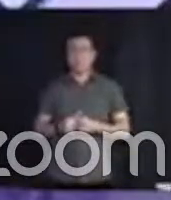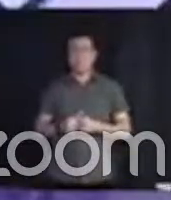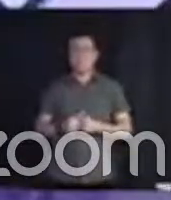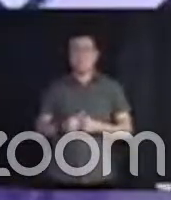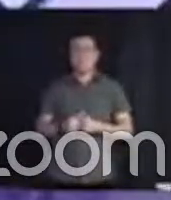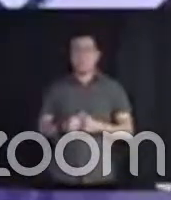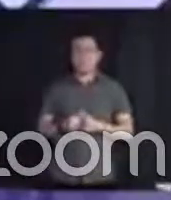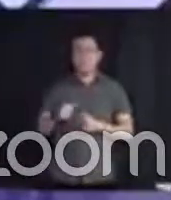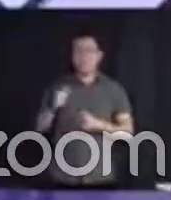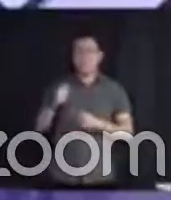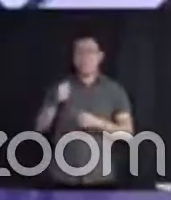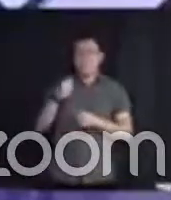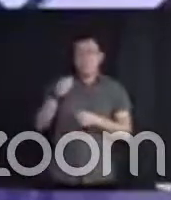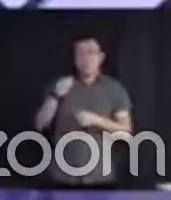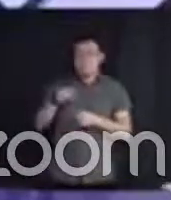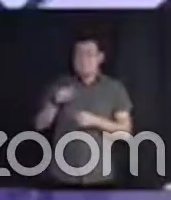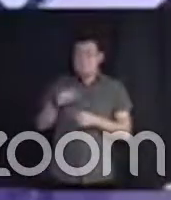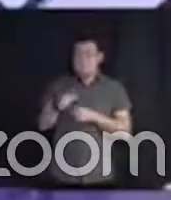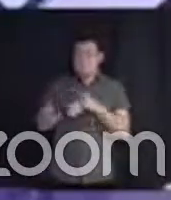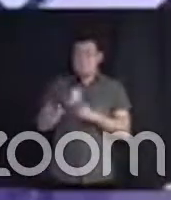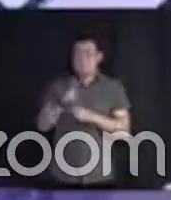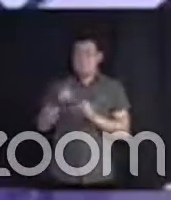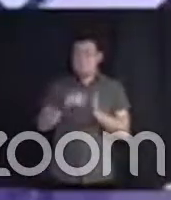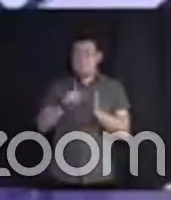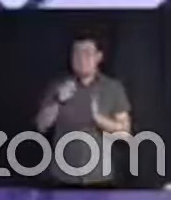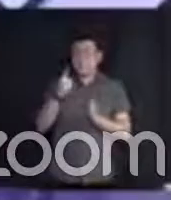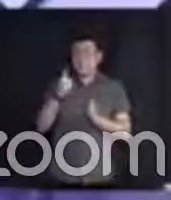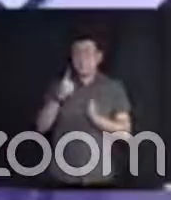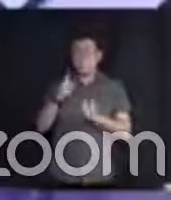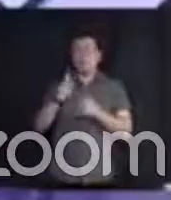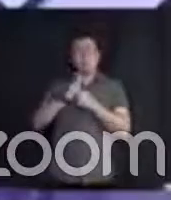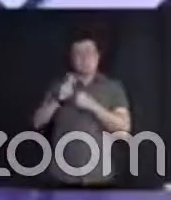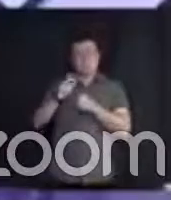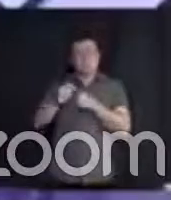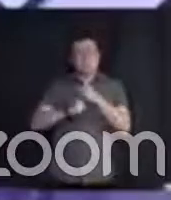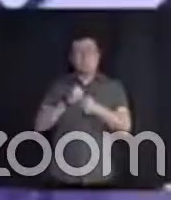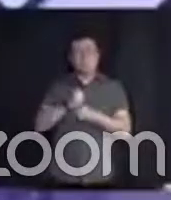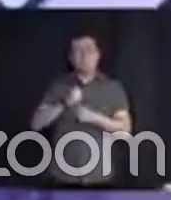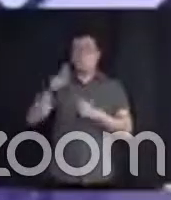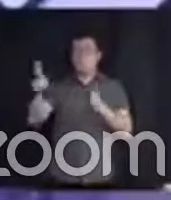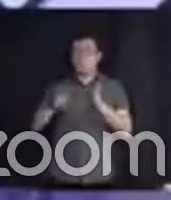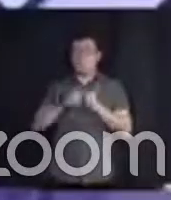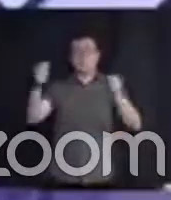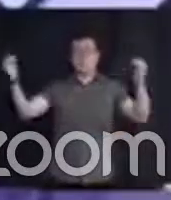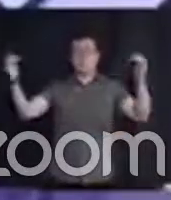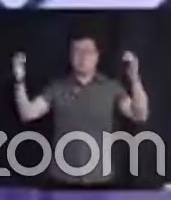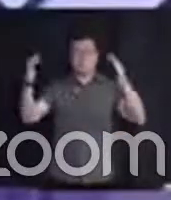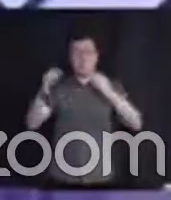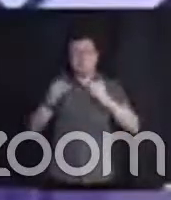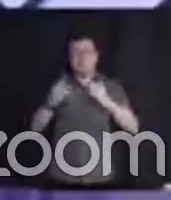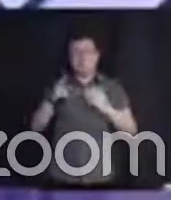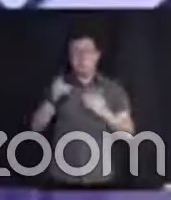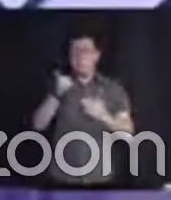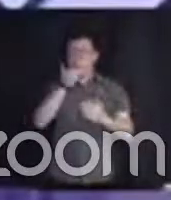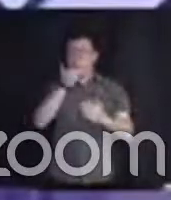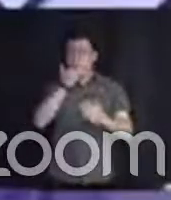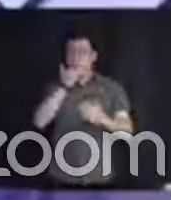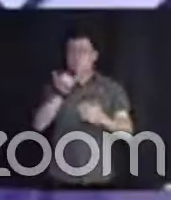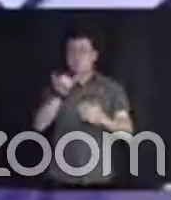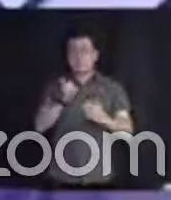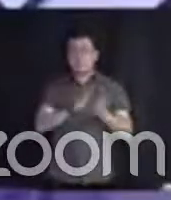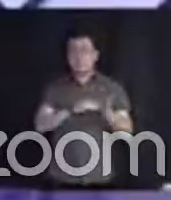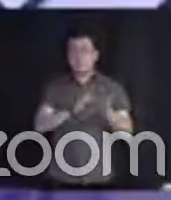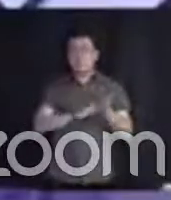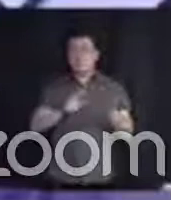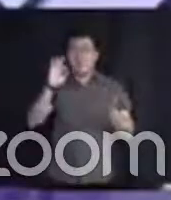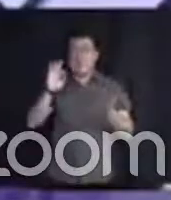que me acompañaron este año, los quiero volver a ver, y a los que no se animaron también. Dejé mi tarjeta de la calificación,